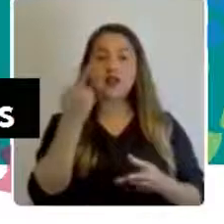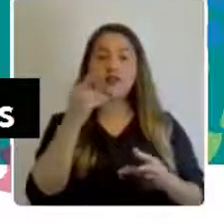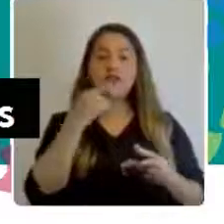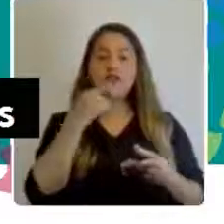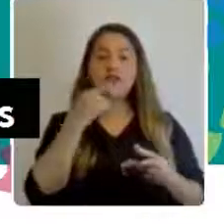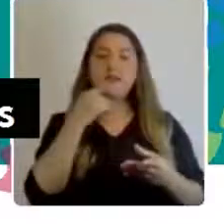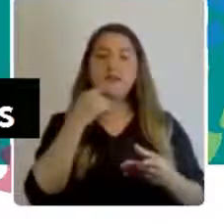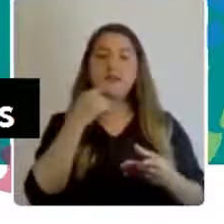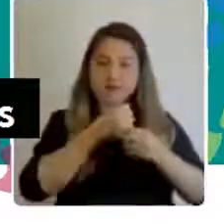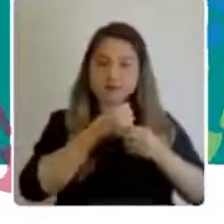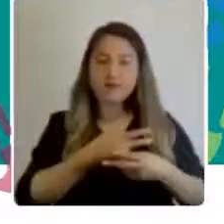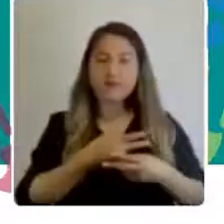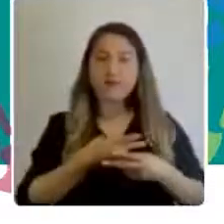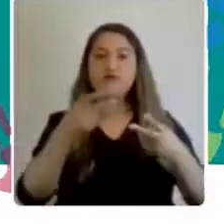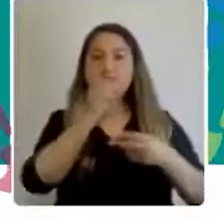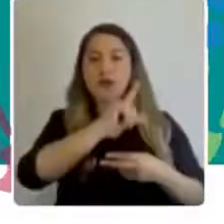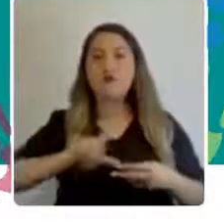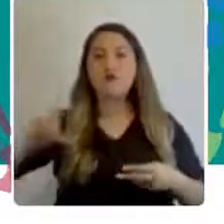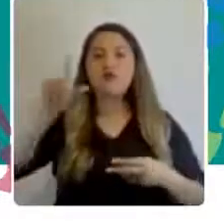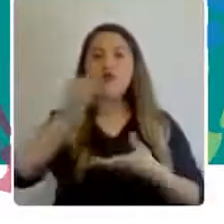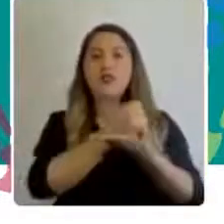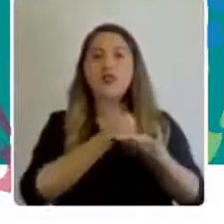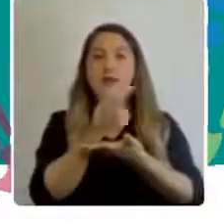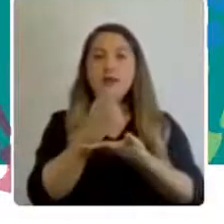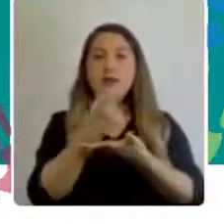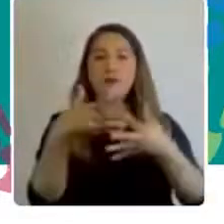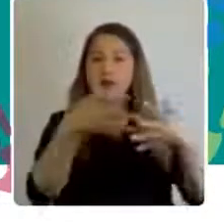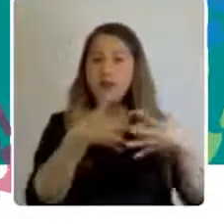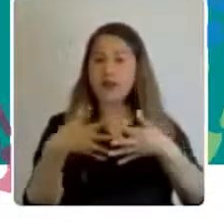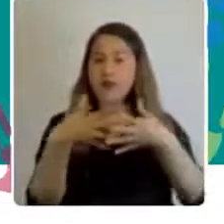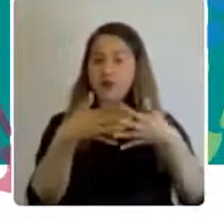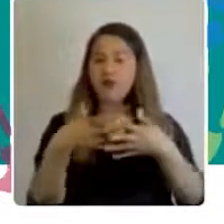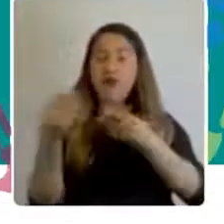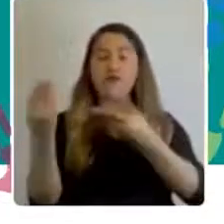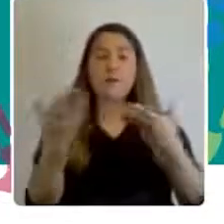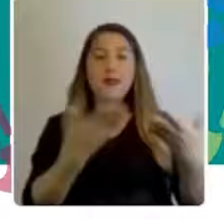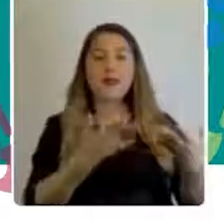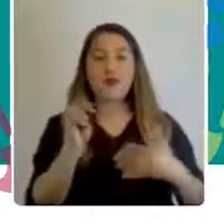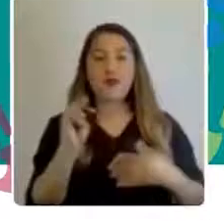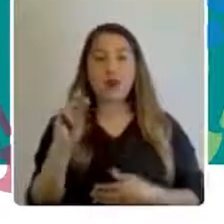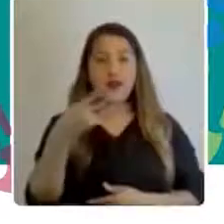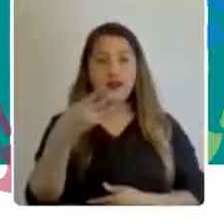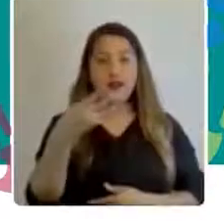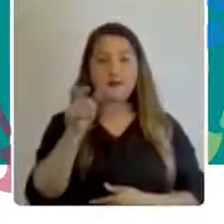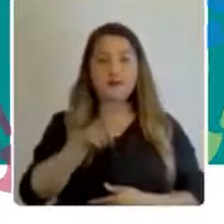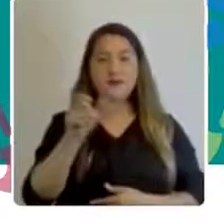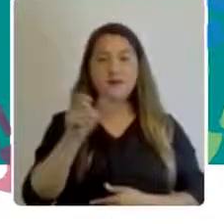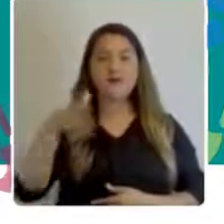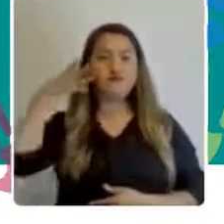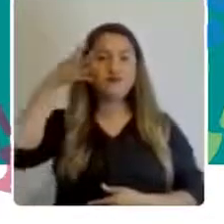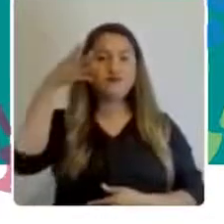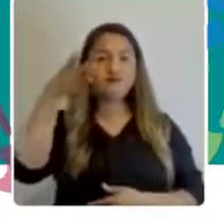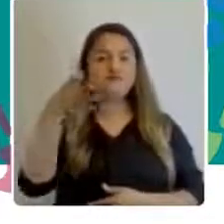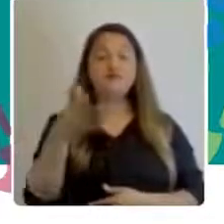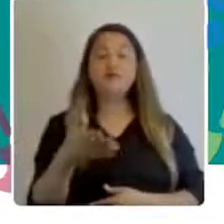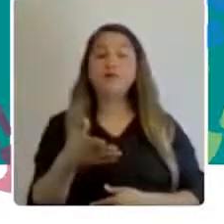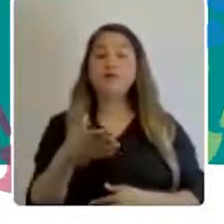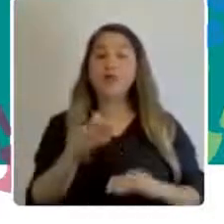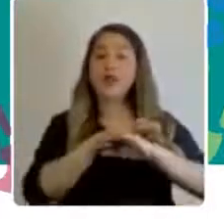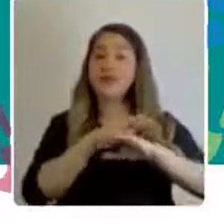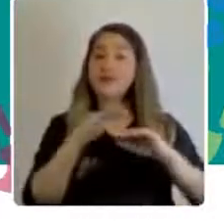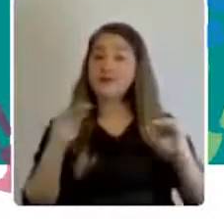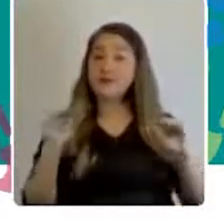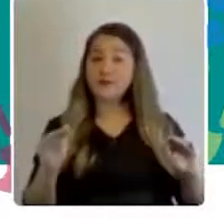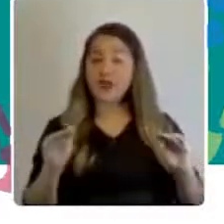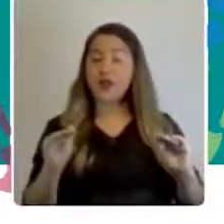Huérfanos en Estados Unidos. Un saludo y bienvenidos a los tres. Al final de las presentaciones vamos a tener la oportunidad,